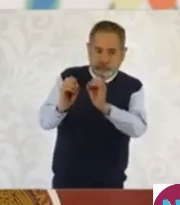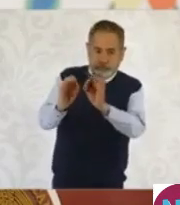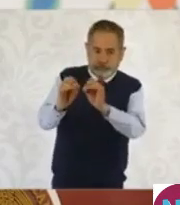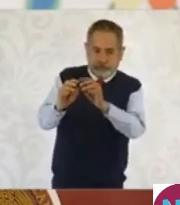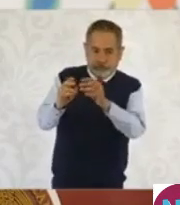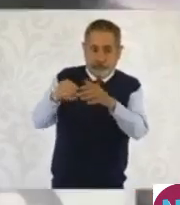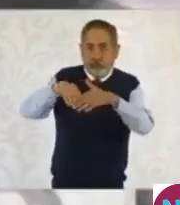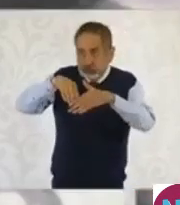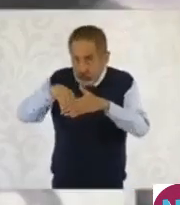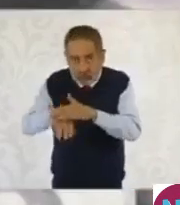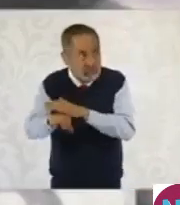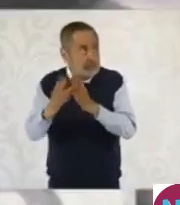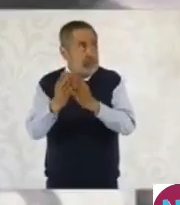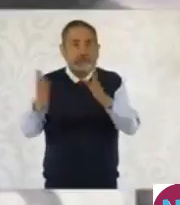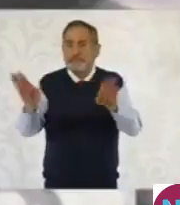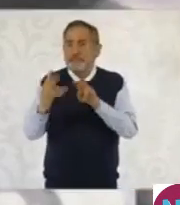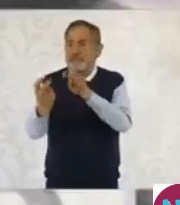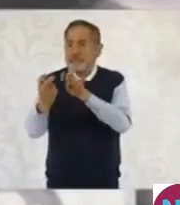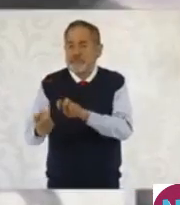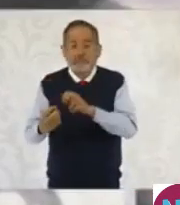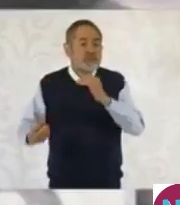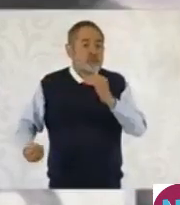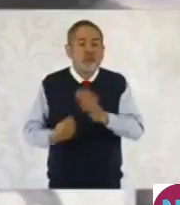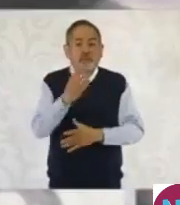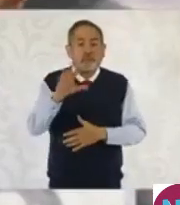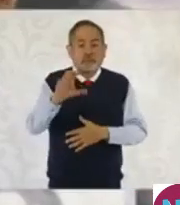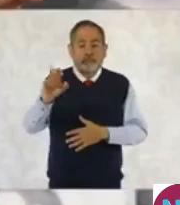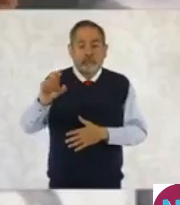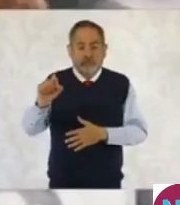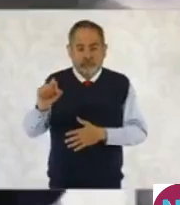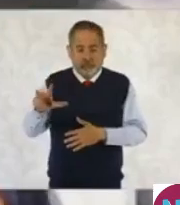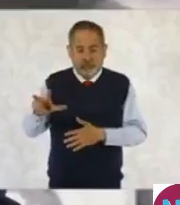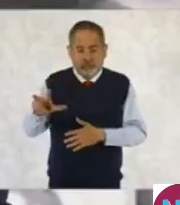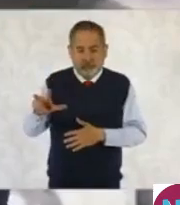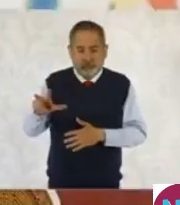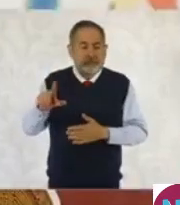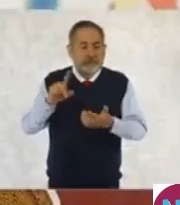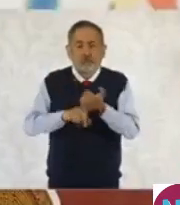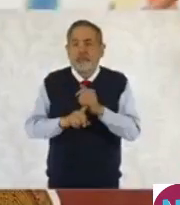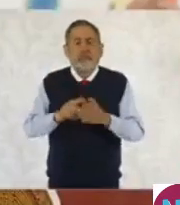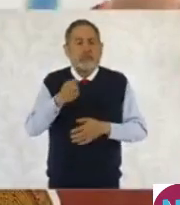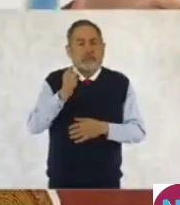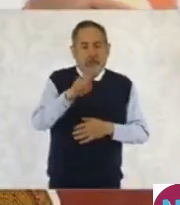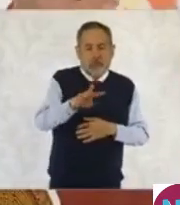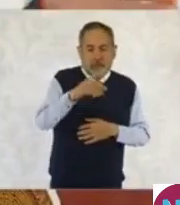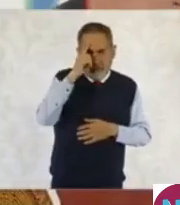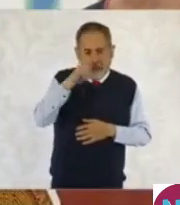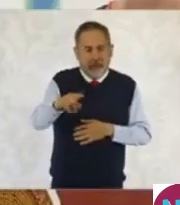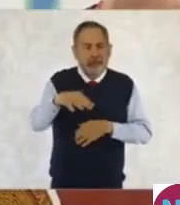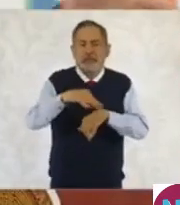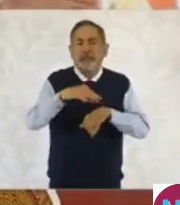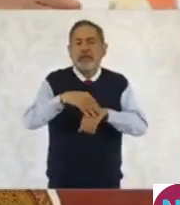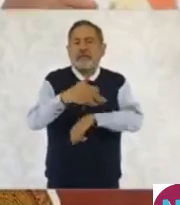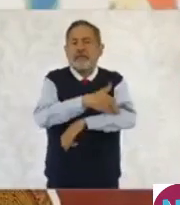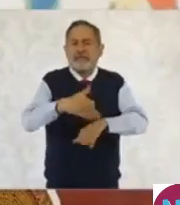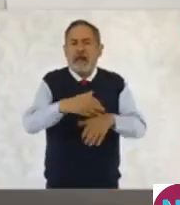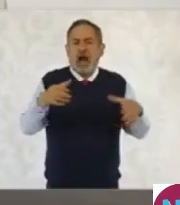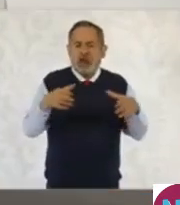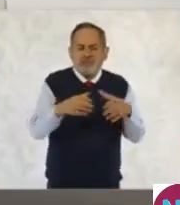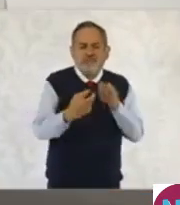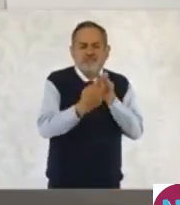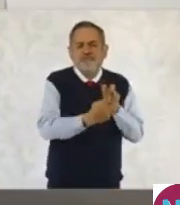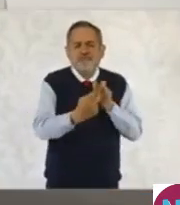consultorios en 528 nuevos, tanto por 19 unidades de medicina familiar que se concluyeron entre